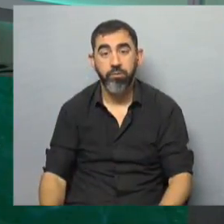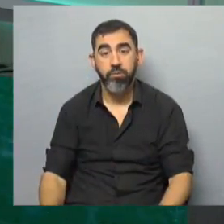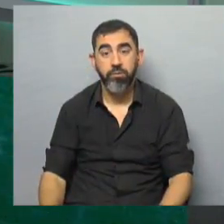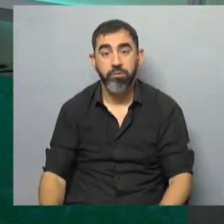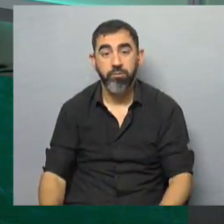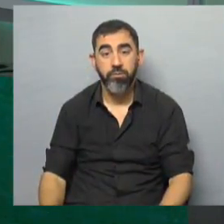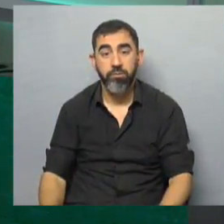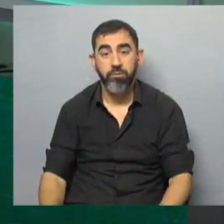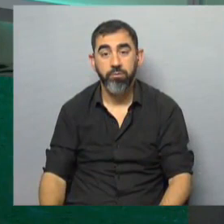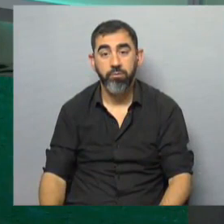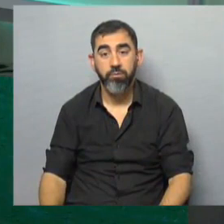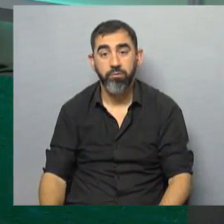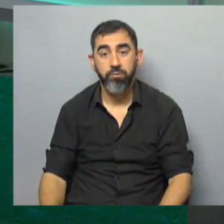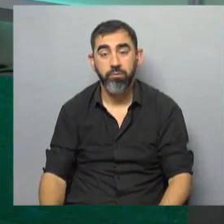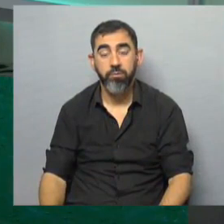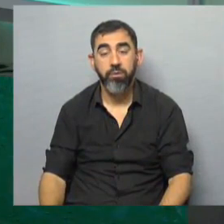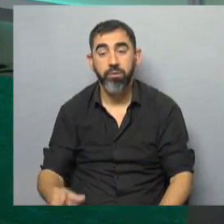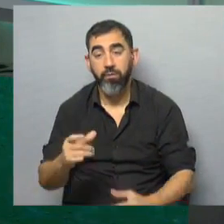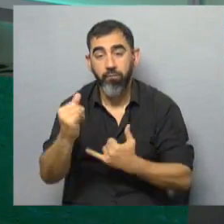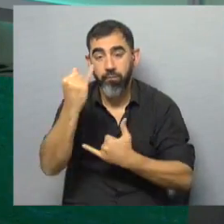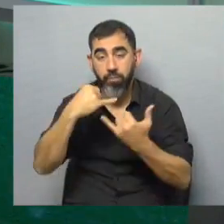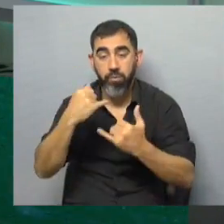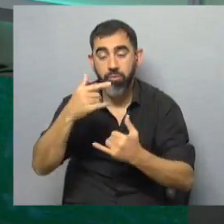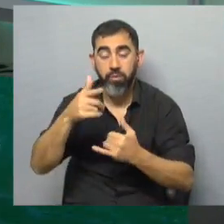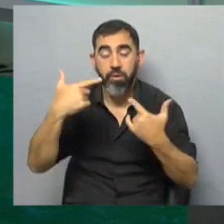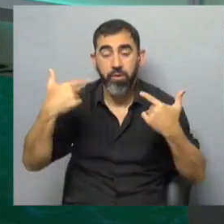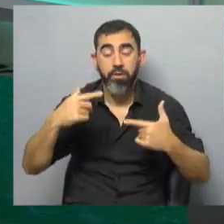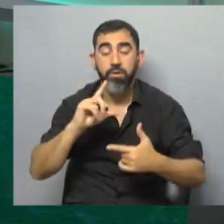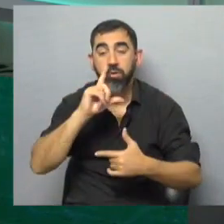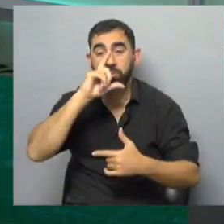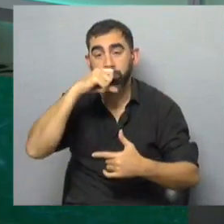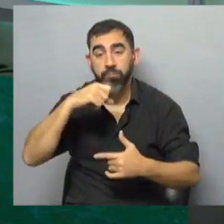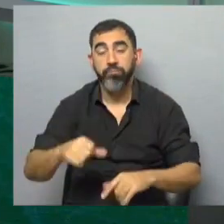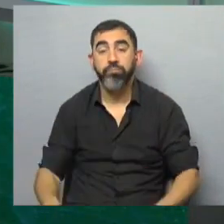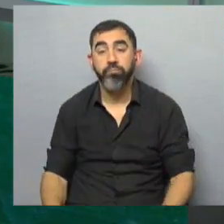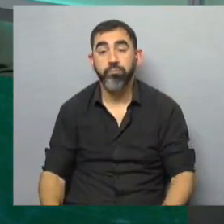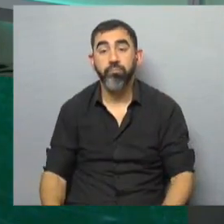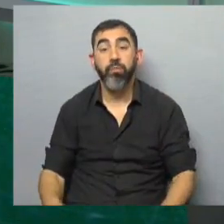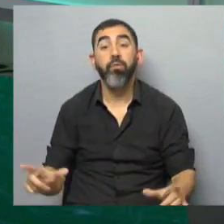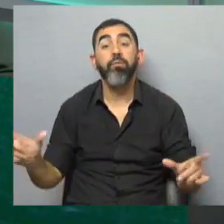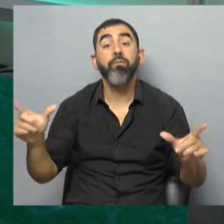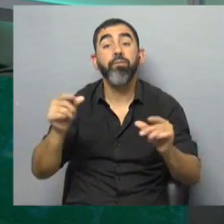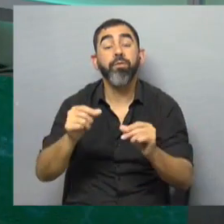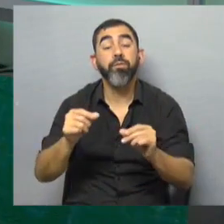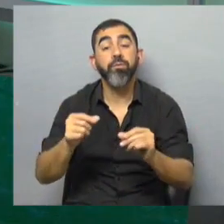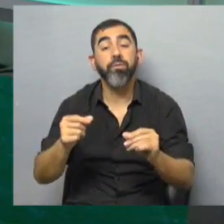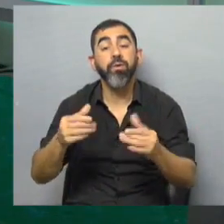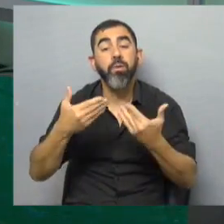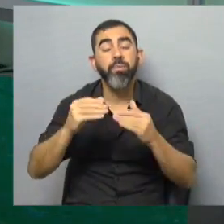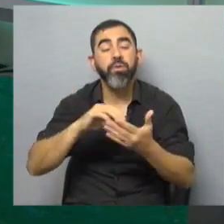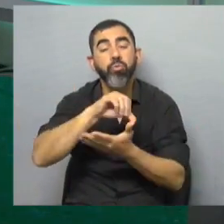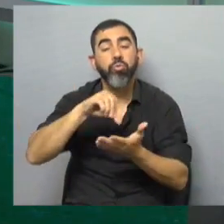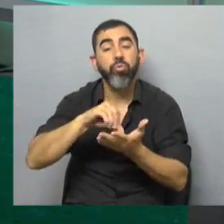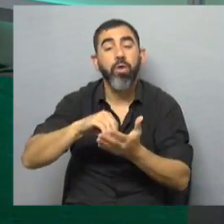muy bien, así las cosas. Ese es el dato entonces que aportaban desde la Intendencia de Montevideo. Nosotros nos vamos ahora, ya arranca Ciudad